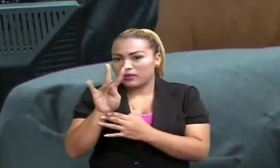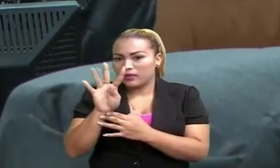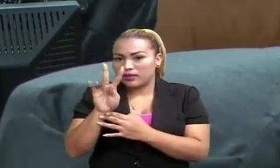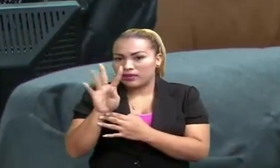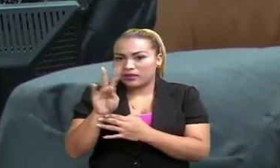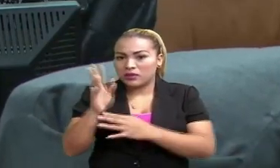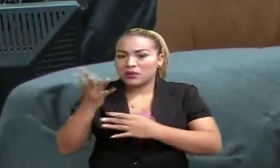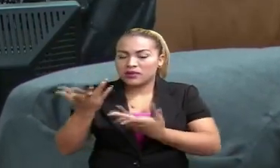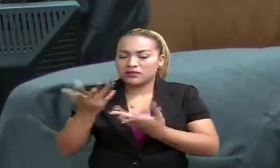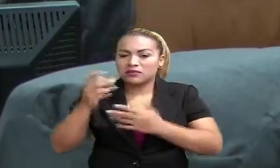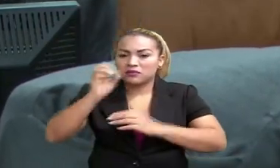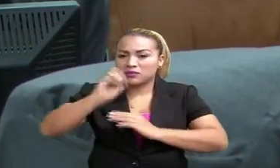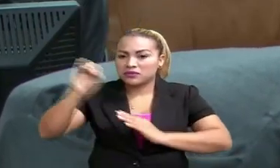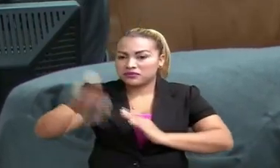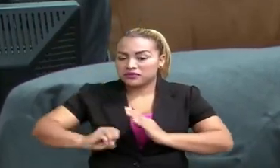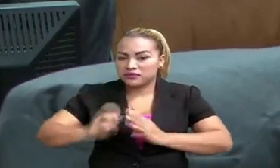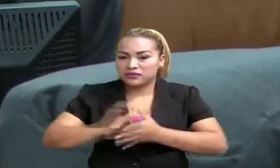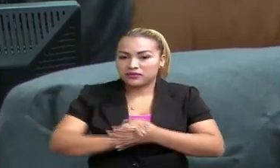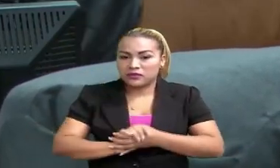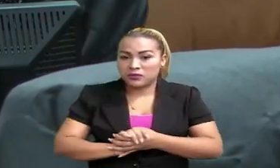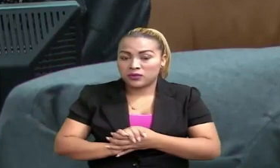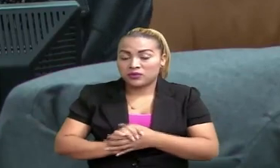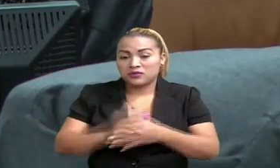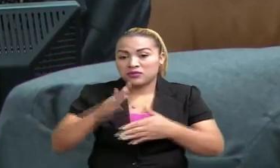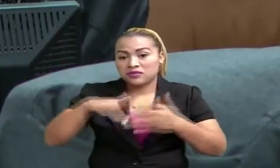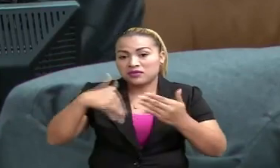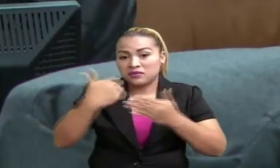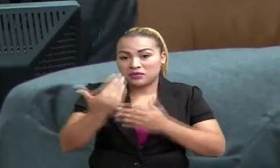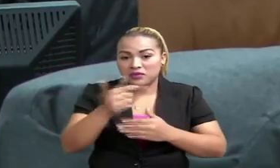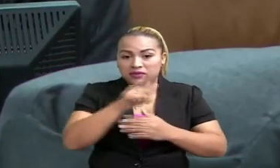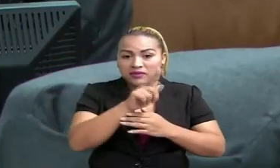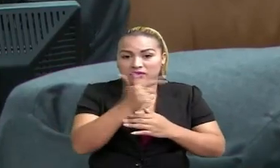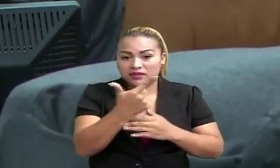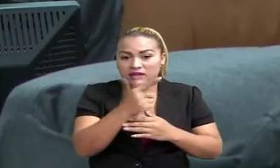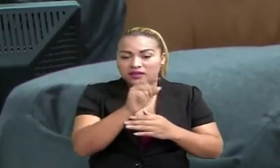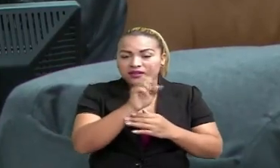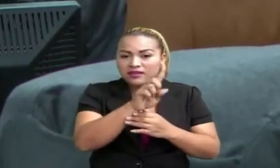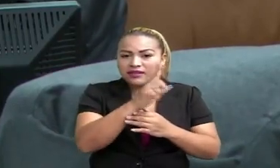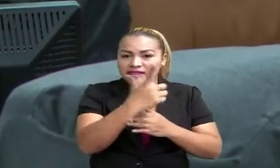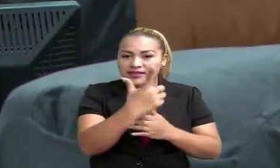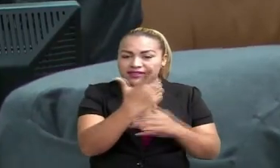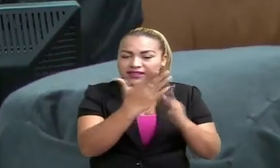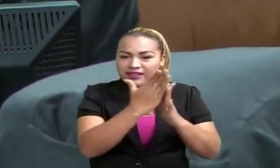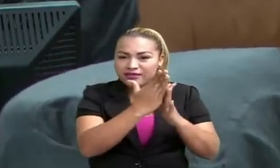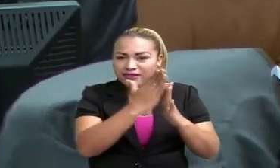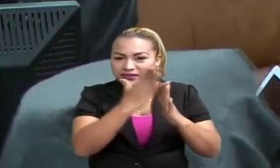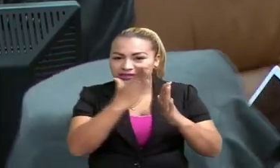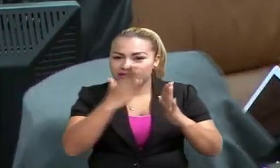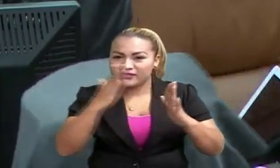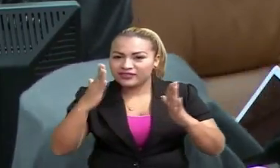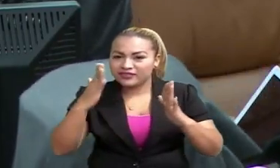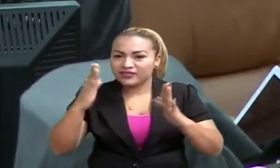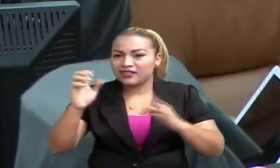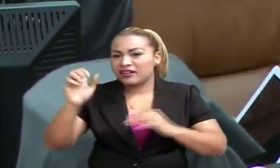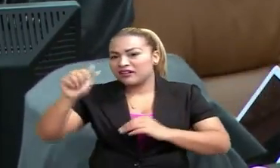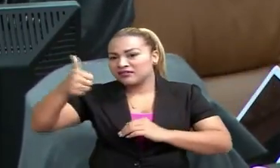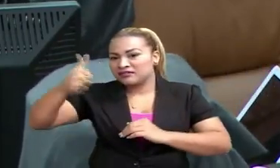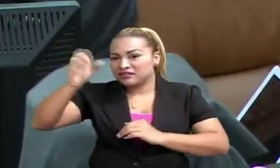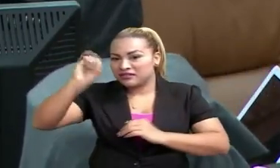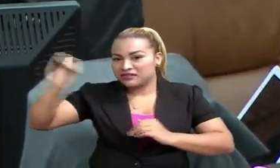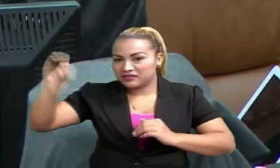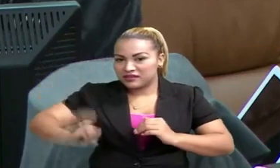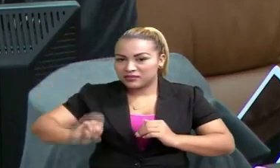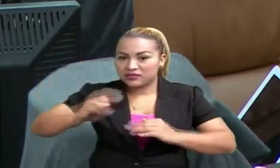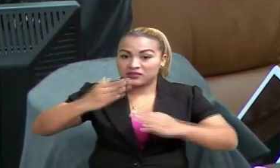dejaron en el 17% y la tenemos al menos del 6%. El único partido político, el Frente Sandinista de Liberación